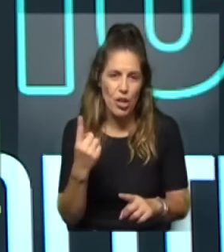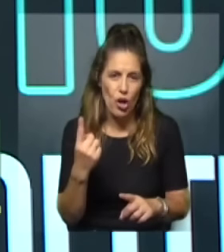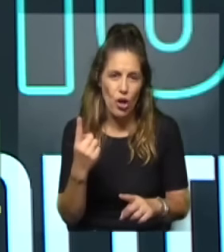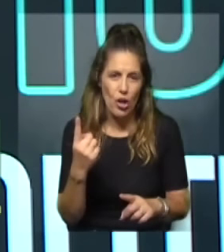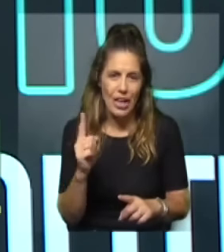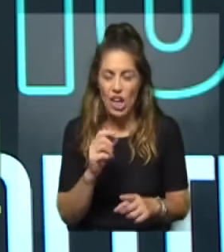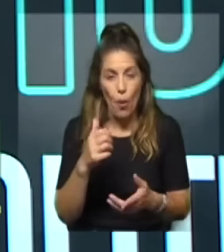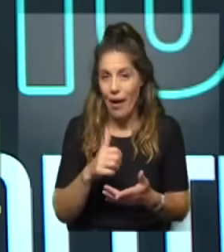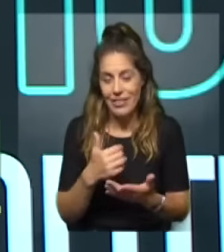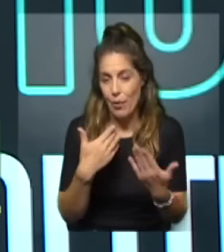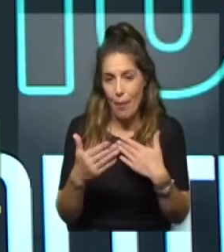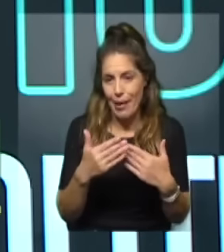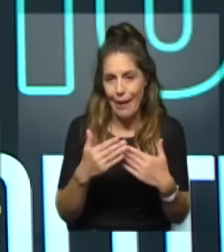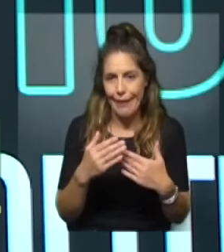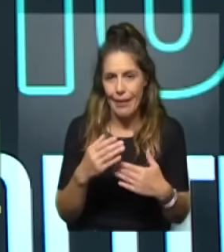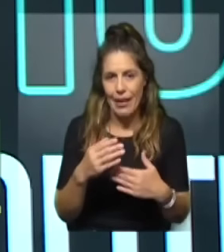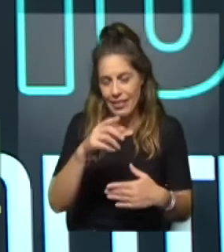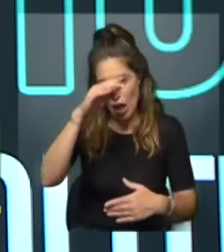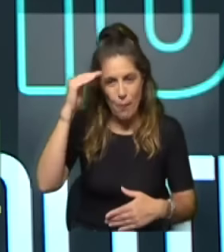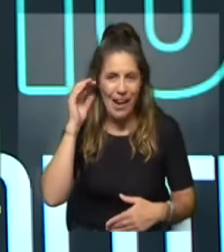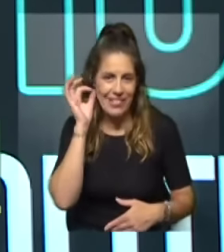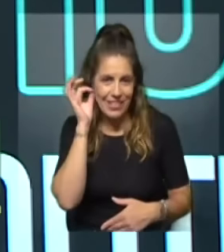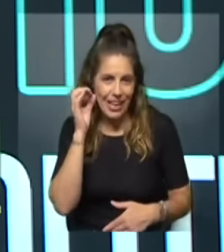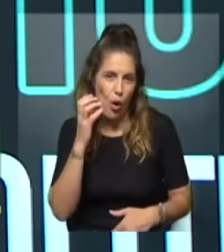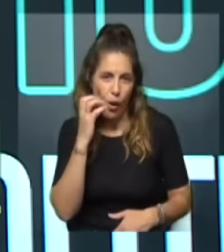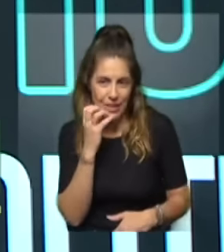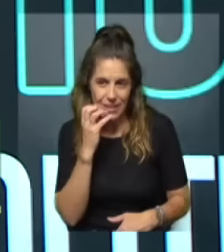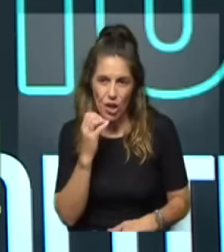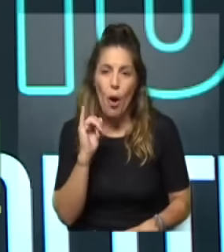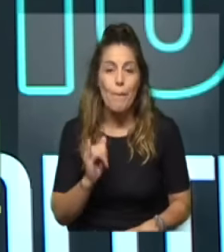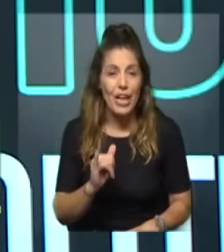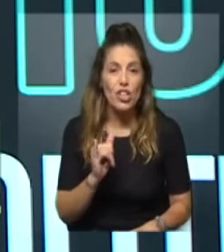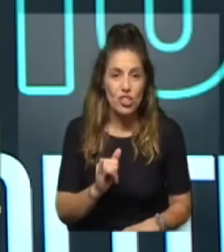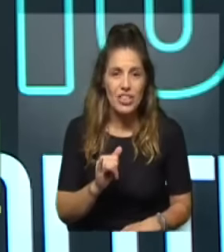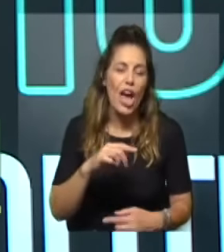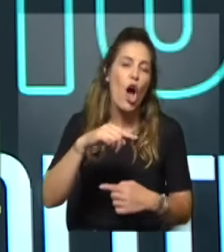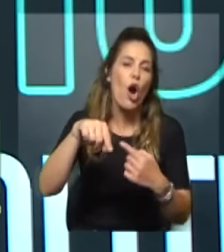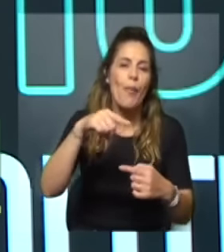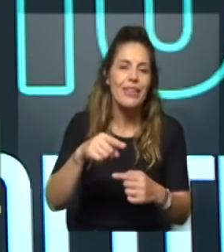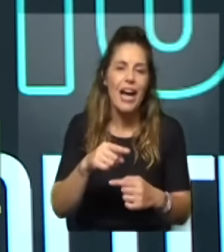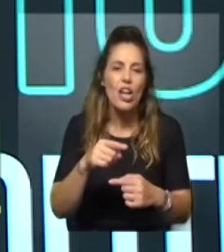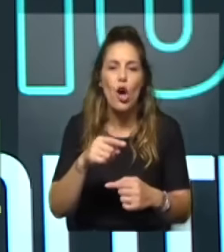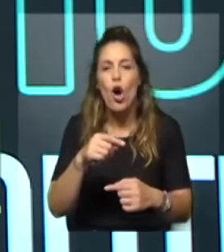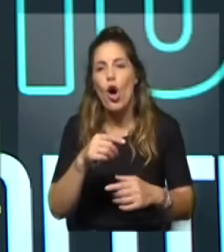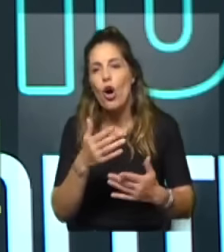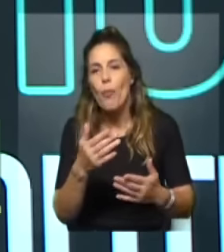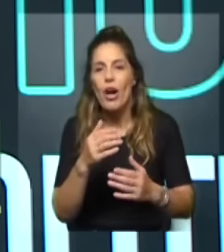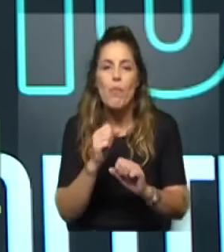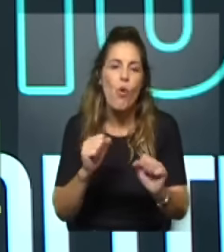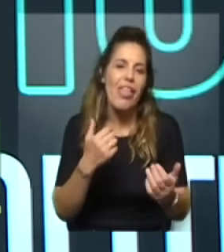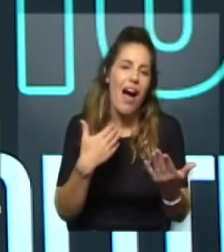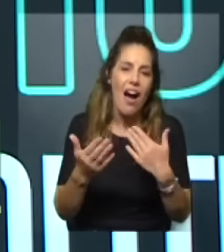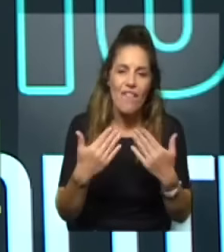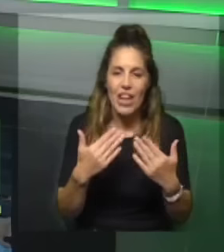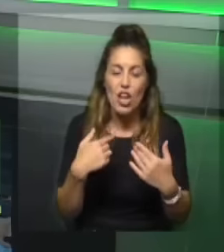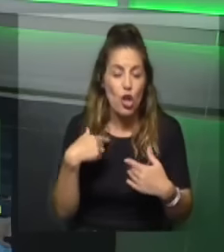van a estar los casos marcet tesiano no va a haber ninguna alusión a eso Pero ha habido algún comentario como bueno quizás se refiera yo creo que no va a ser